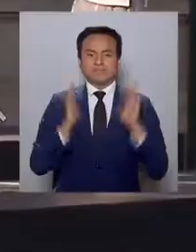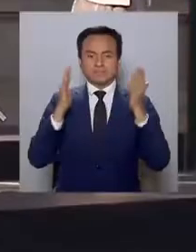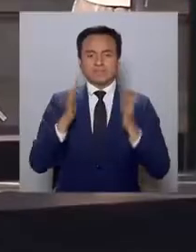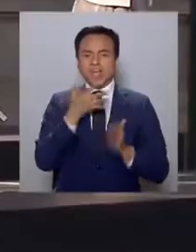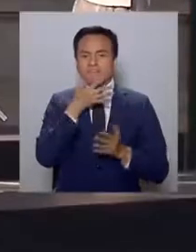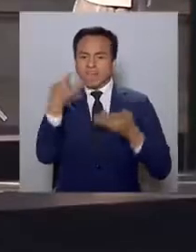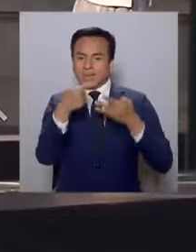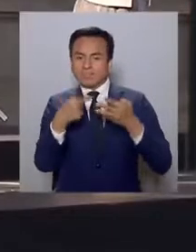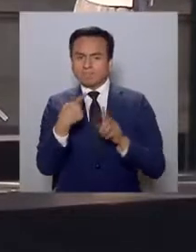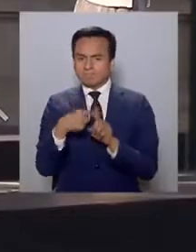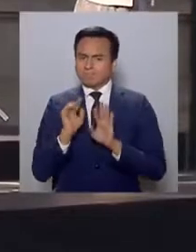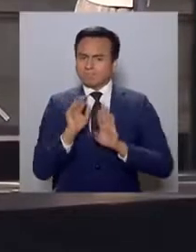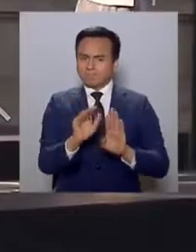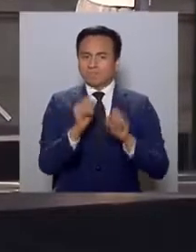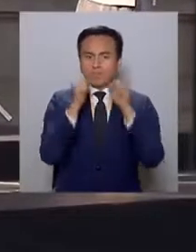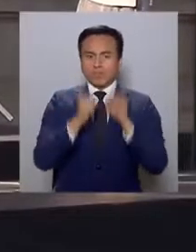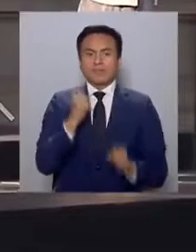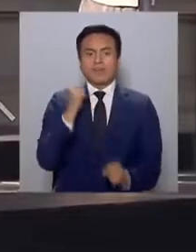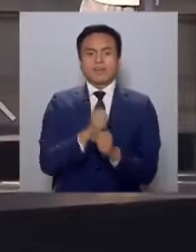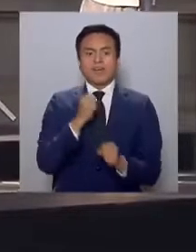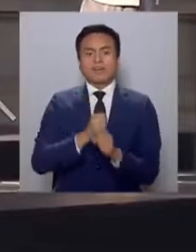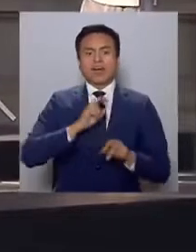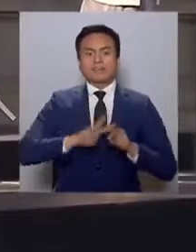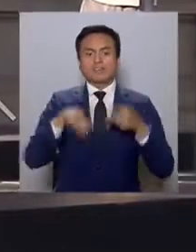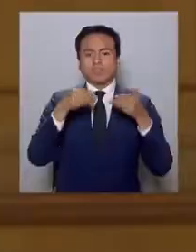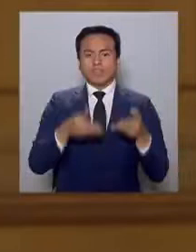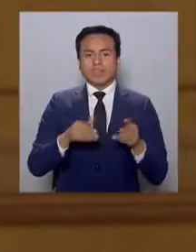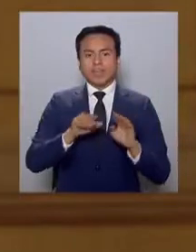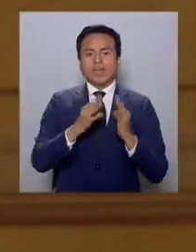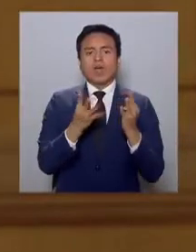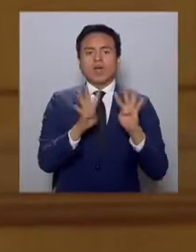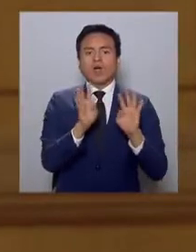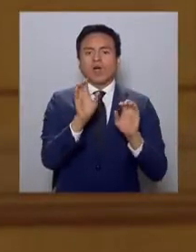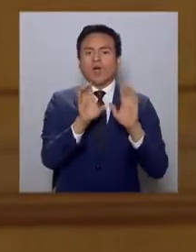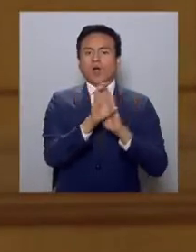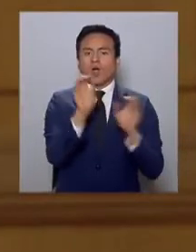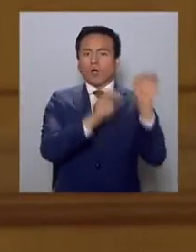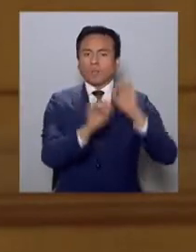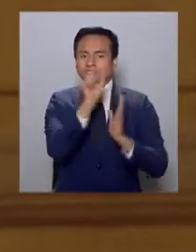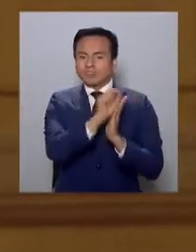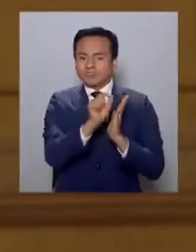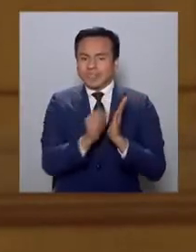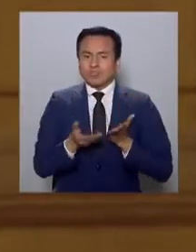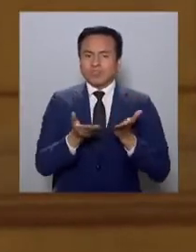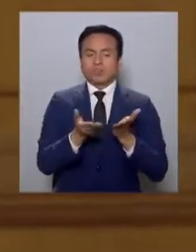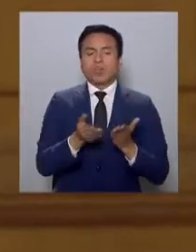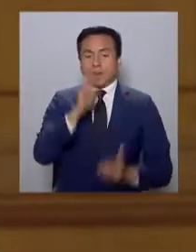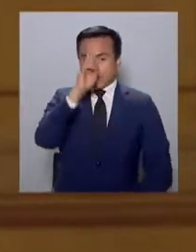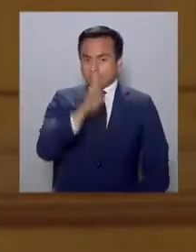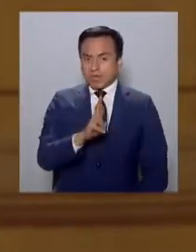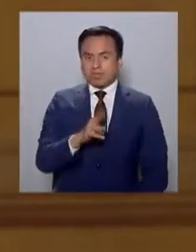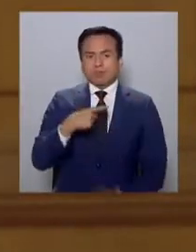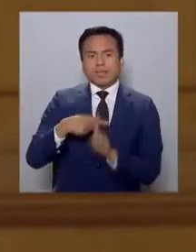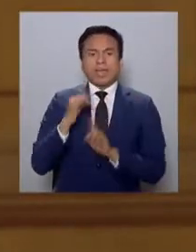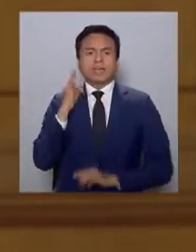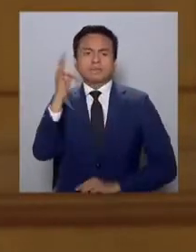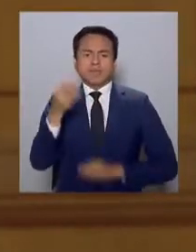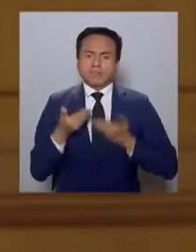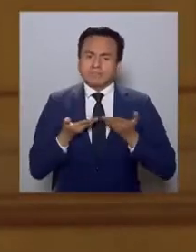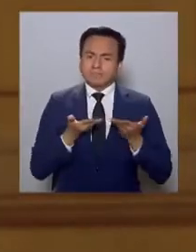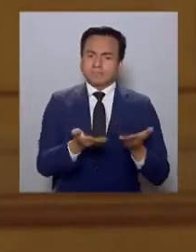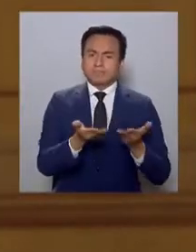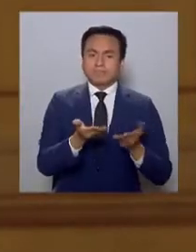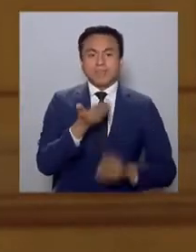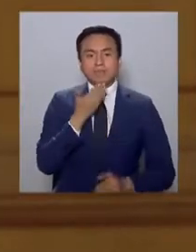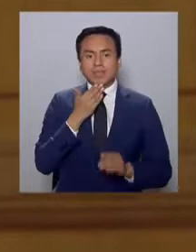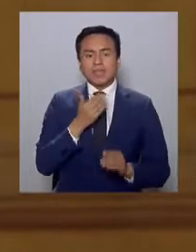las facilidades posibles al trabajo que está haciendo hoy día la Convención Constitucional, a quien entrego mis respetos y esperanza, en